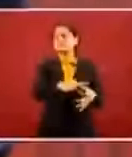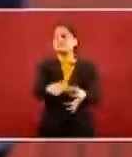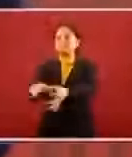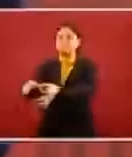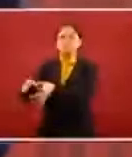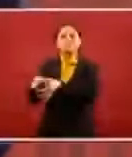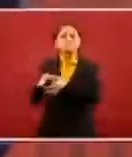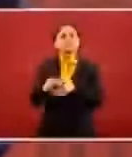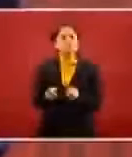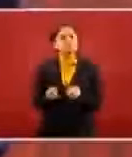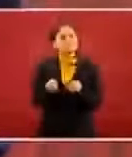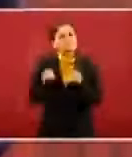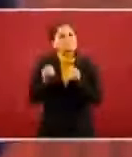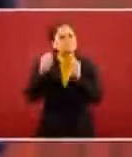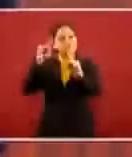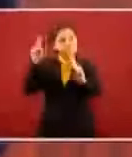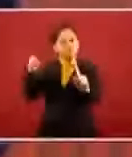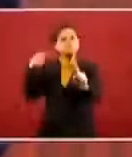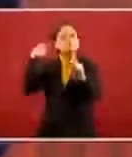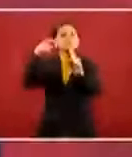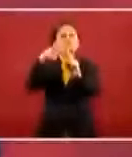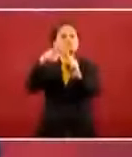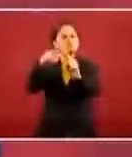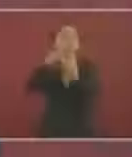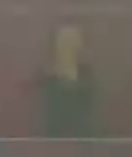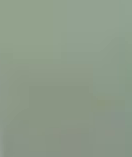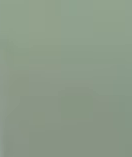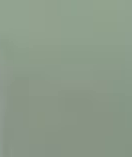el propósito de la transformación